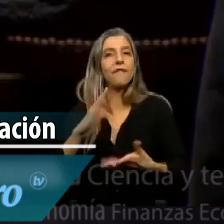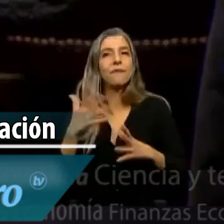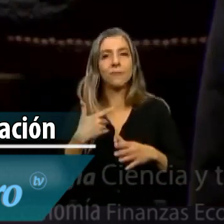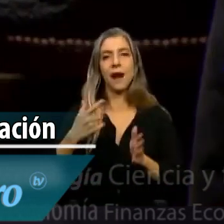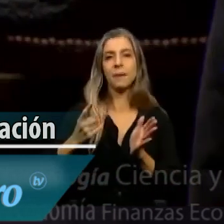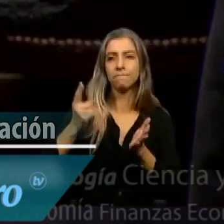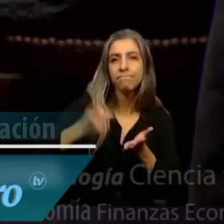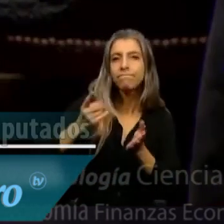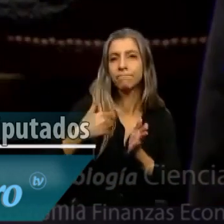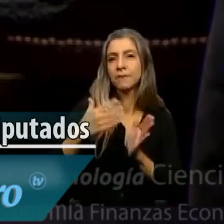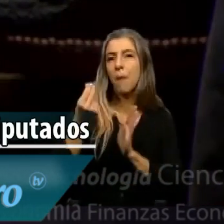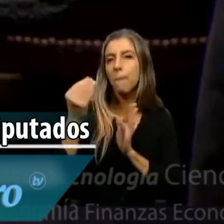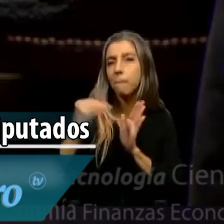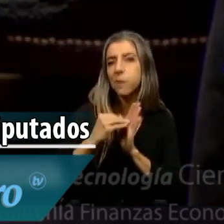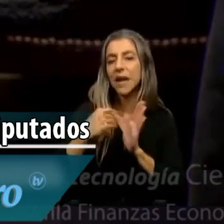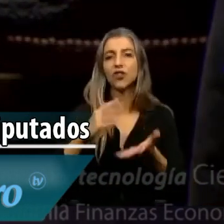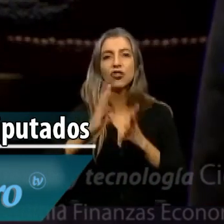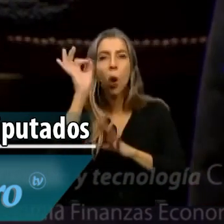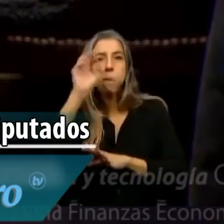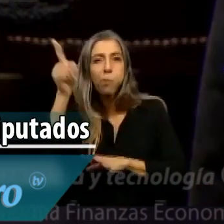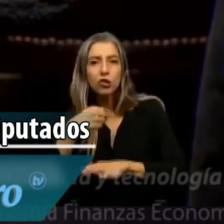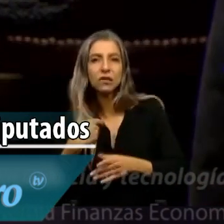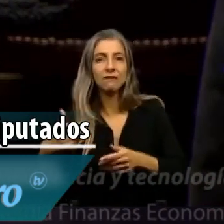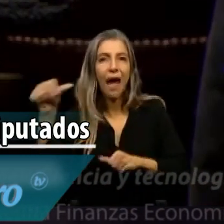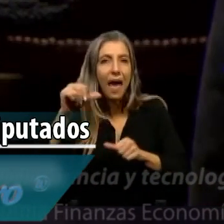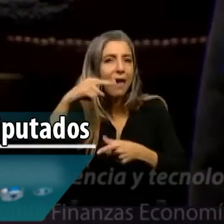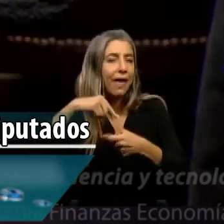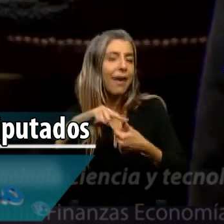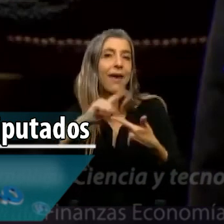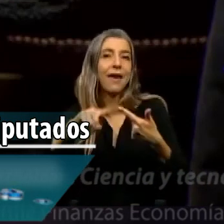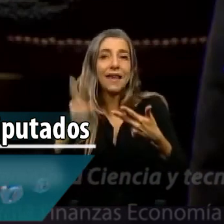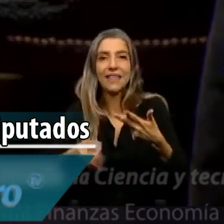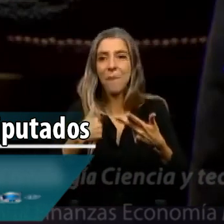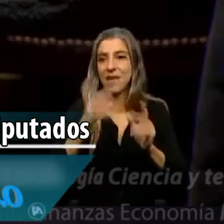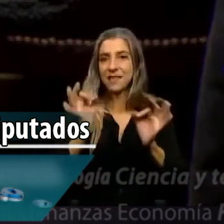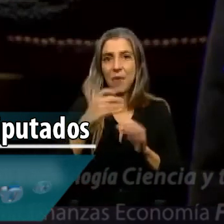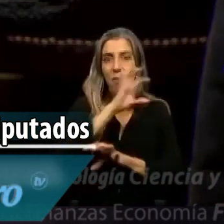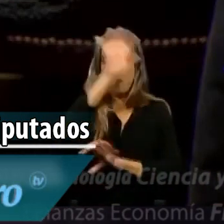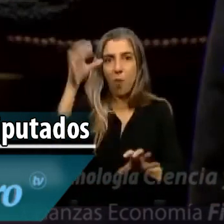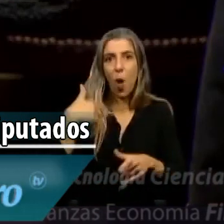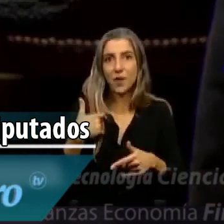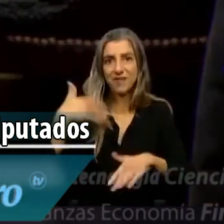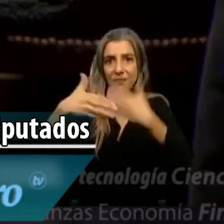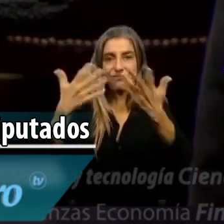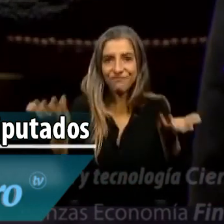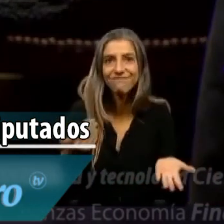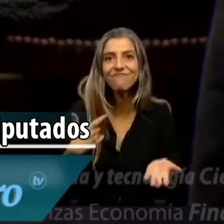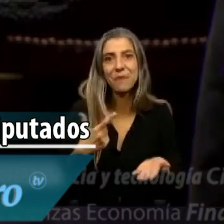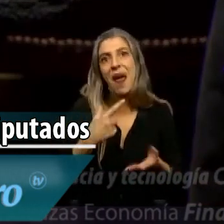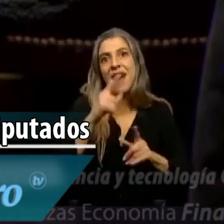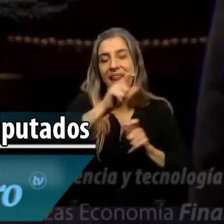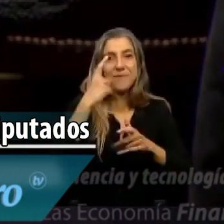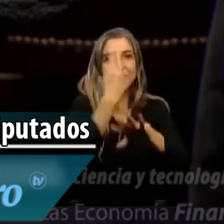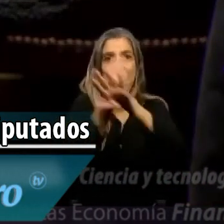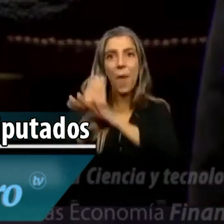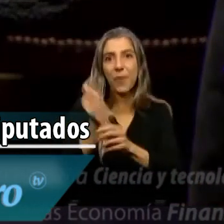corte, estabilidad laboral y principalmente desarrollo con arraigo en nuestras comunidades del interior, tiene que venir con una transición energética